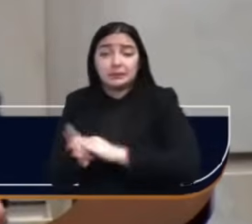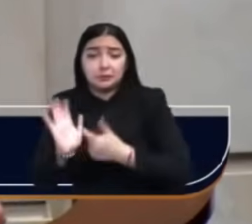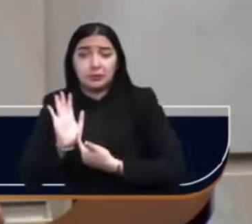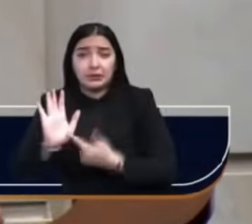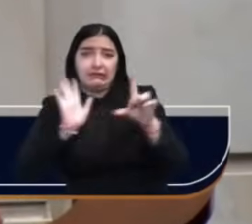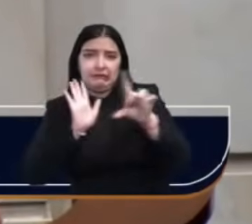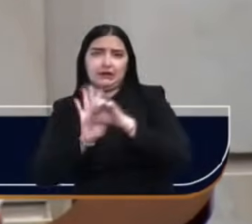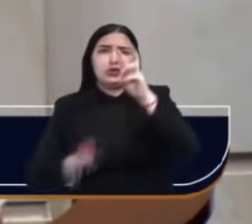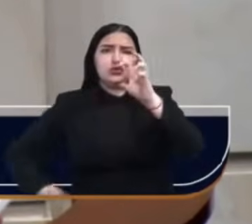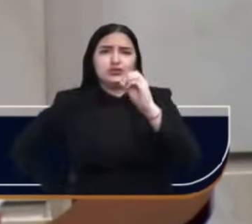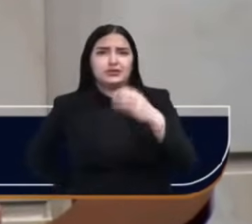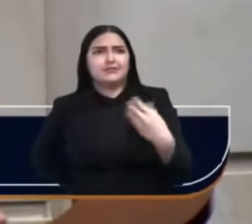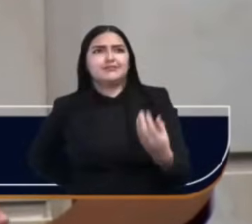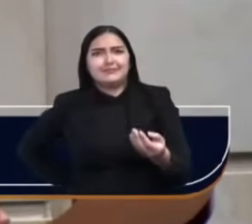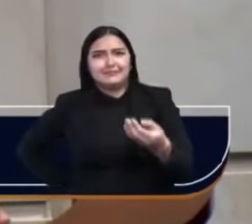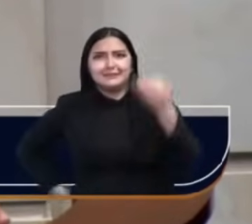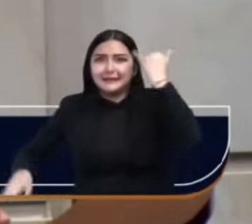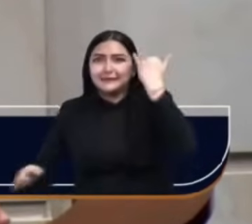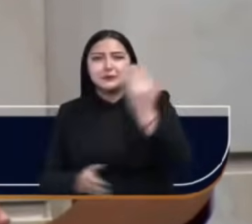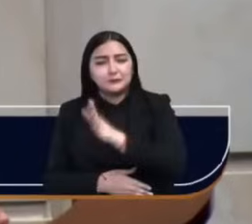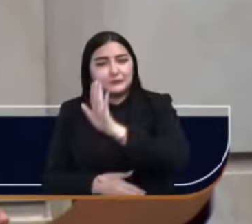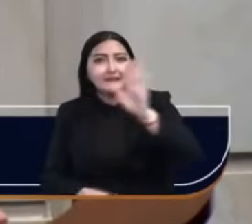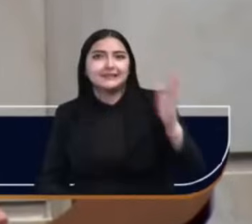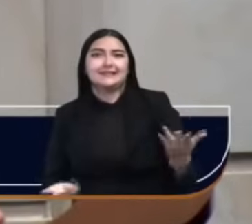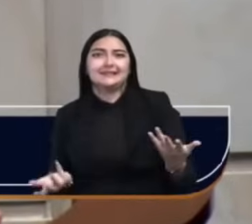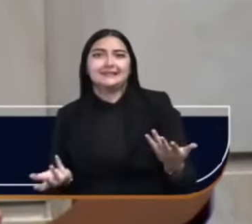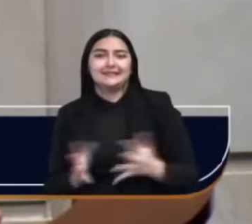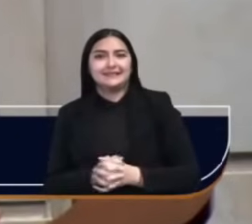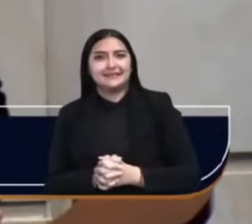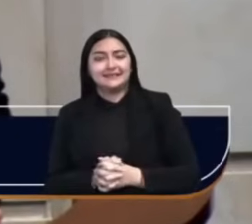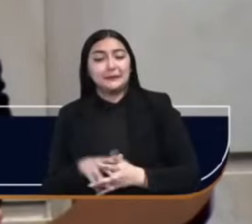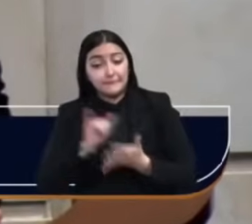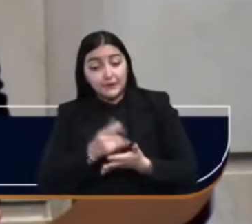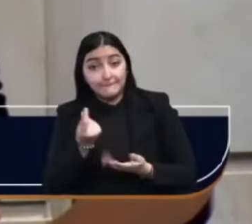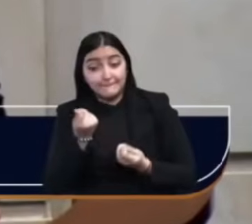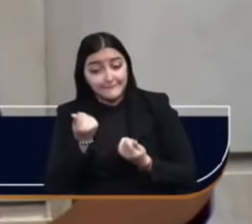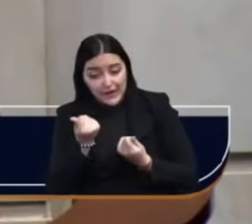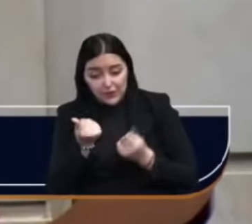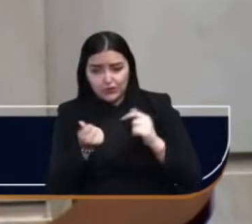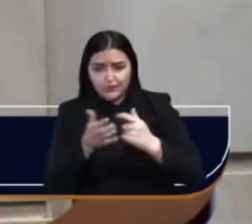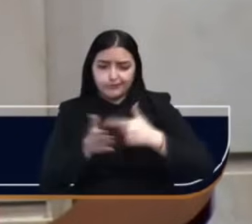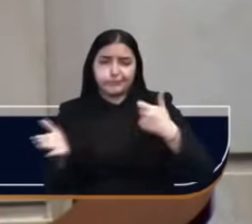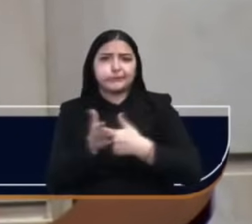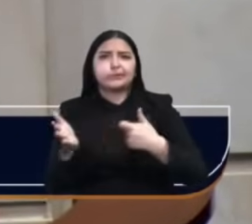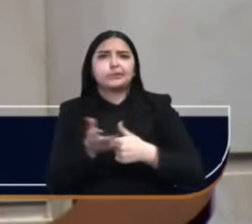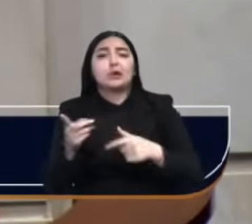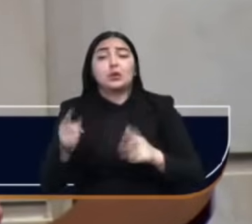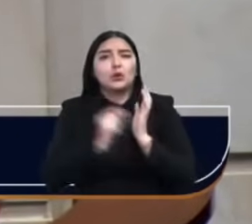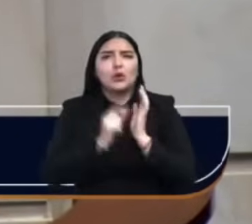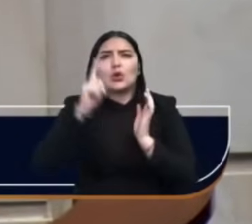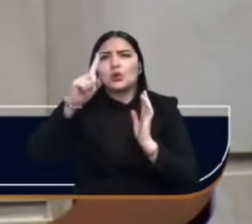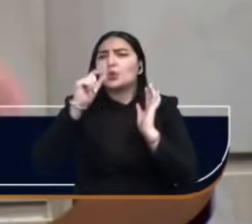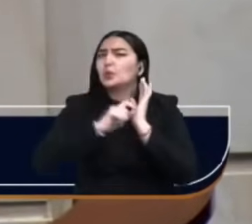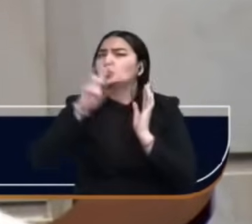la ley 80. Imagínense ustedes. Pero no, y este valor, esta modificación es, tiene un valor de